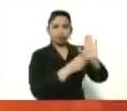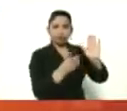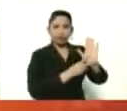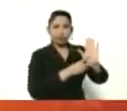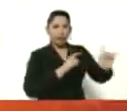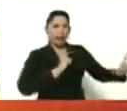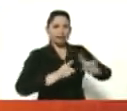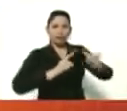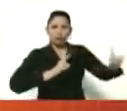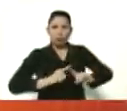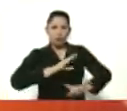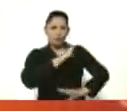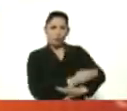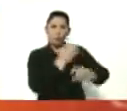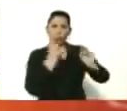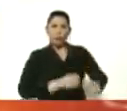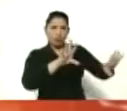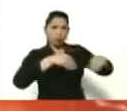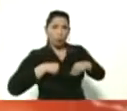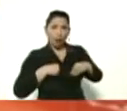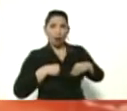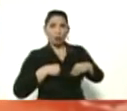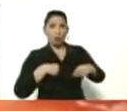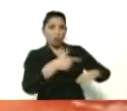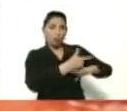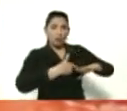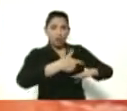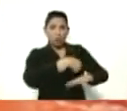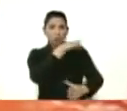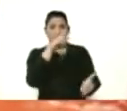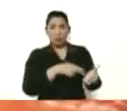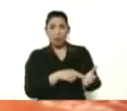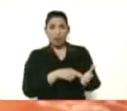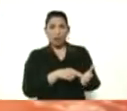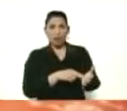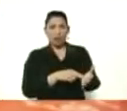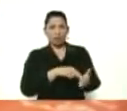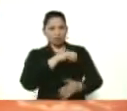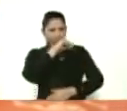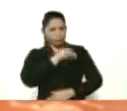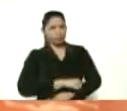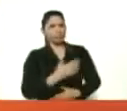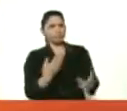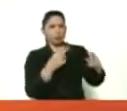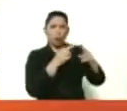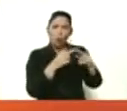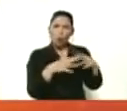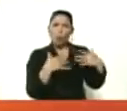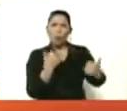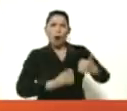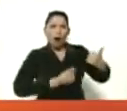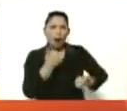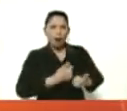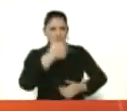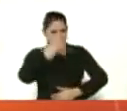las acciones contundentes que ha tomado el gobierno nacional. Me gustaría conocer cuál es su posición, su postura en